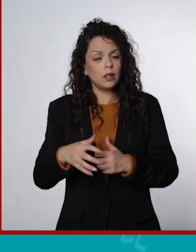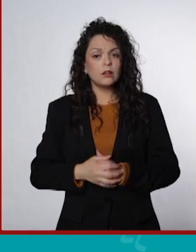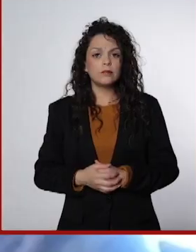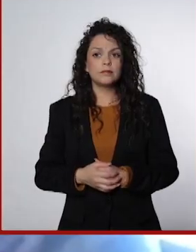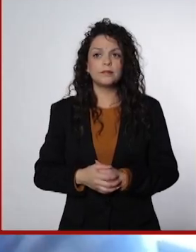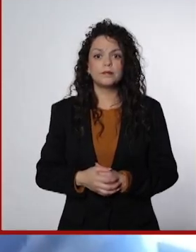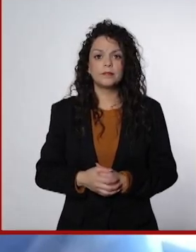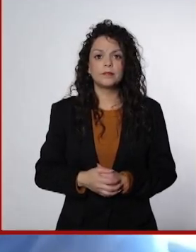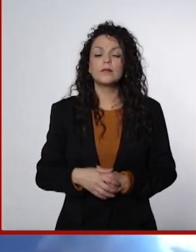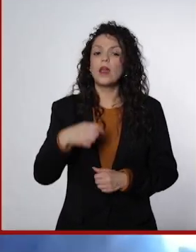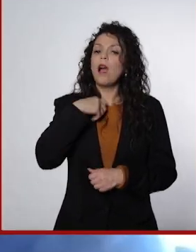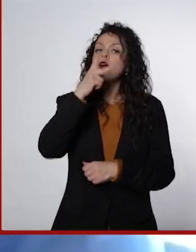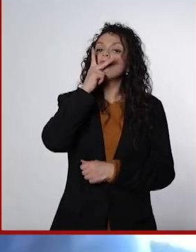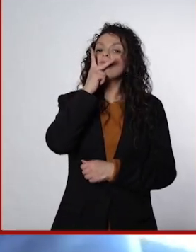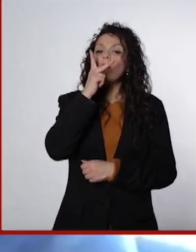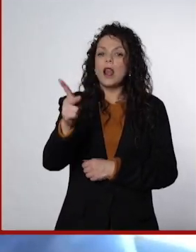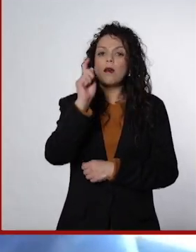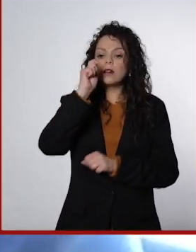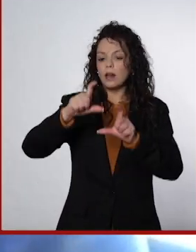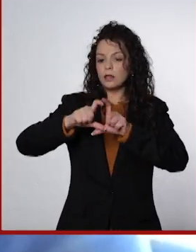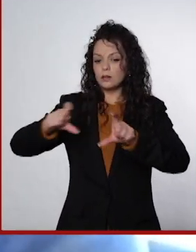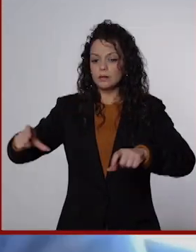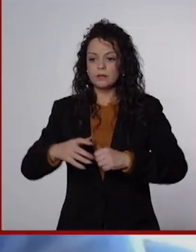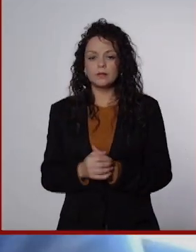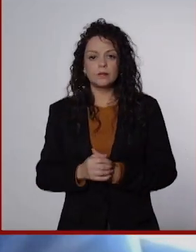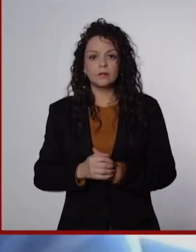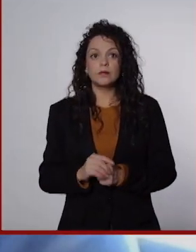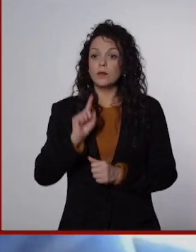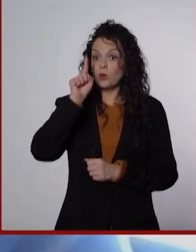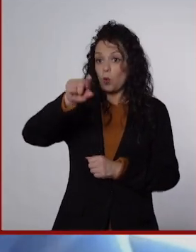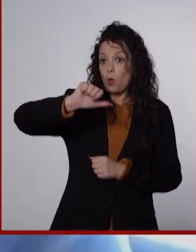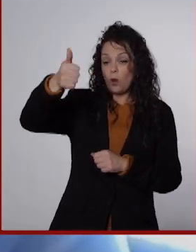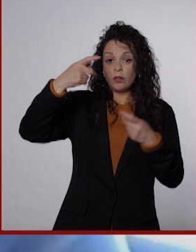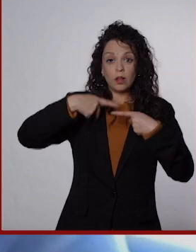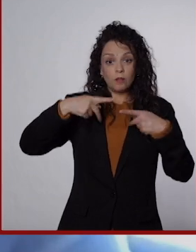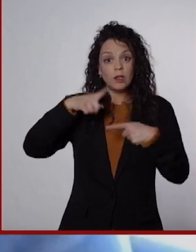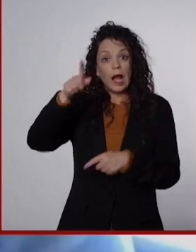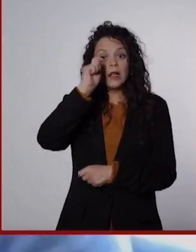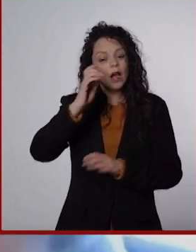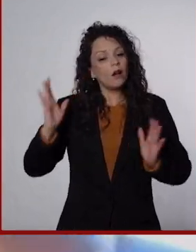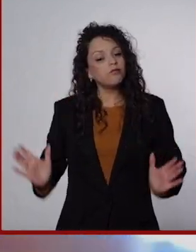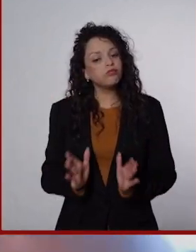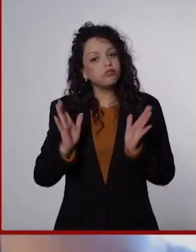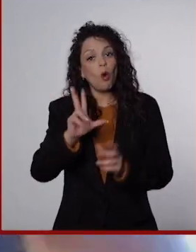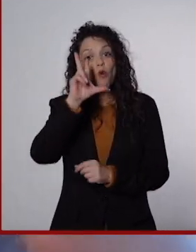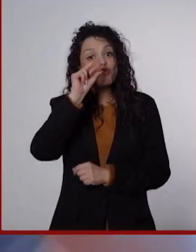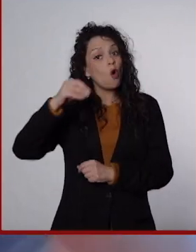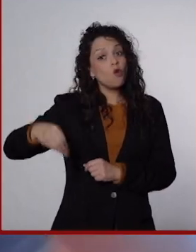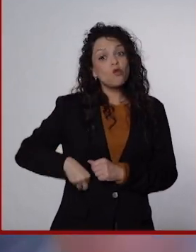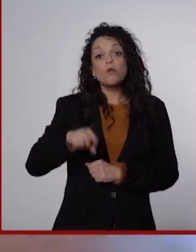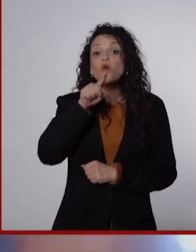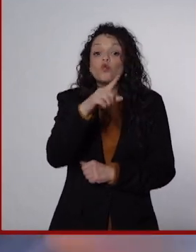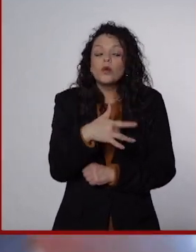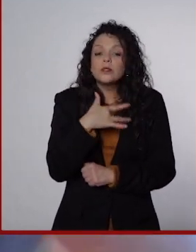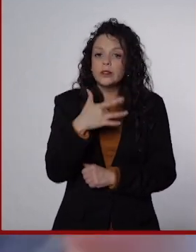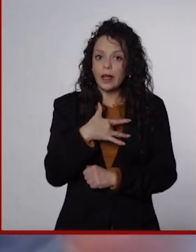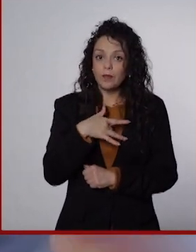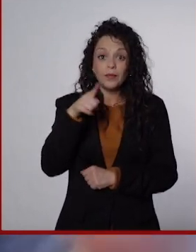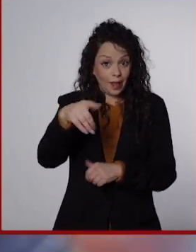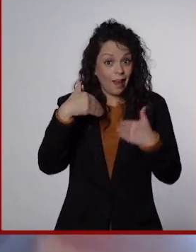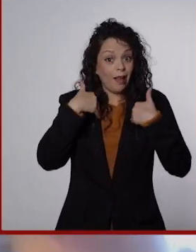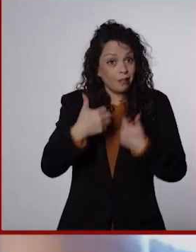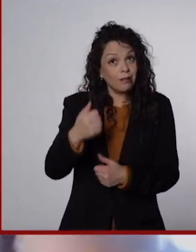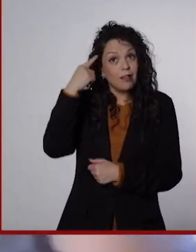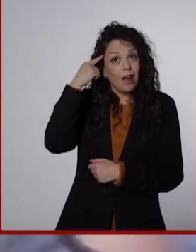frase repetiría lo que dije, el otro es el estímulo, más no la causa de lo que sientes. Si eres consciente de eso, tu vida cambia porque